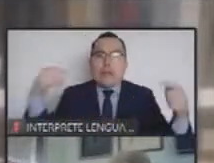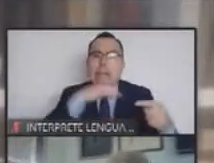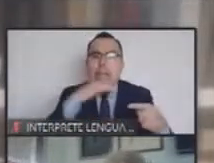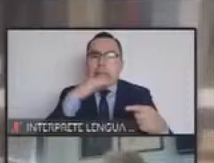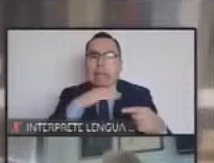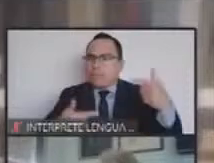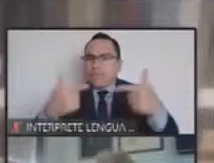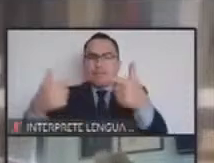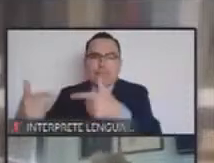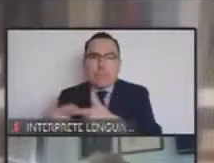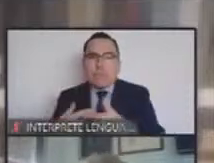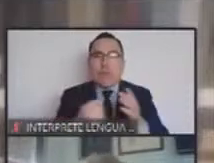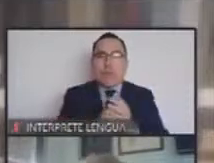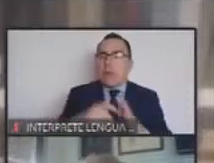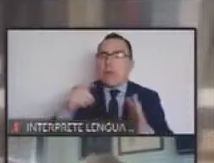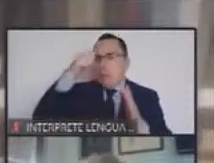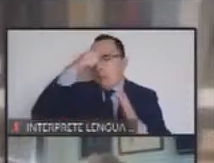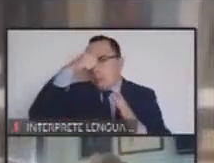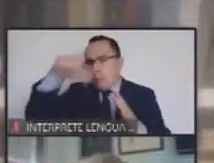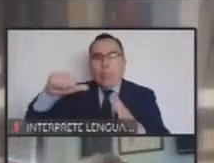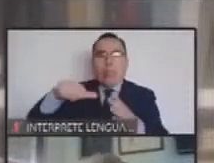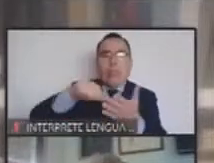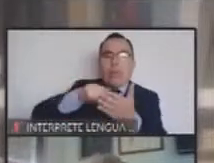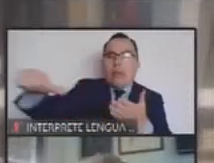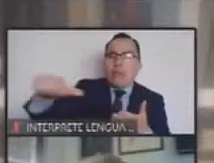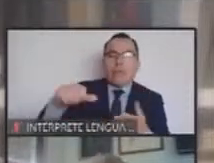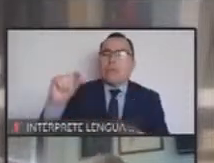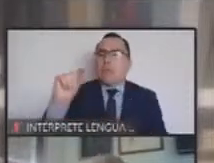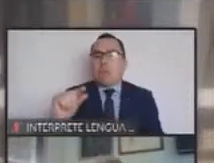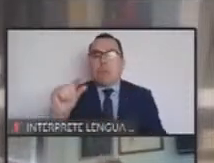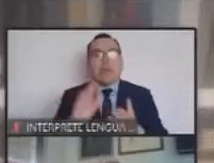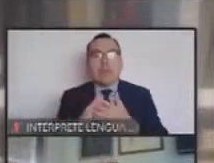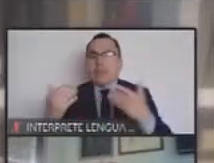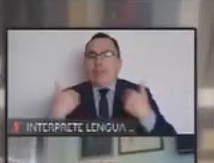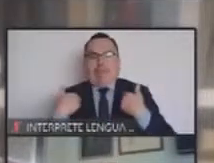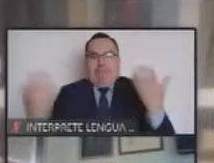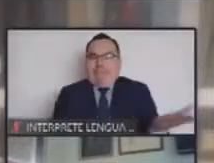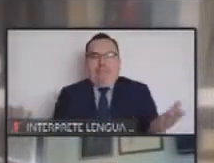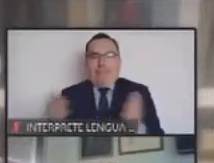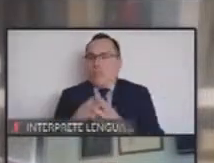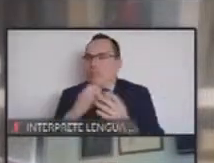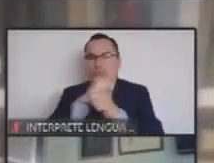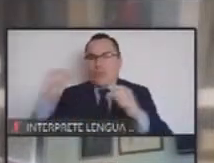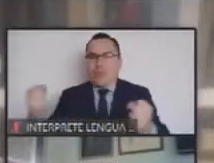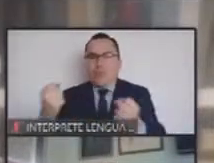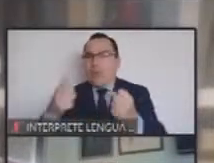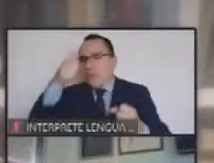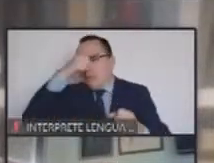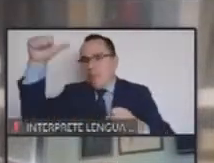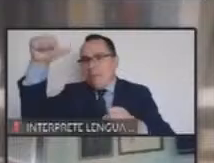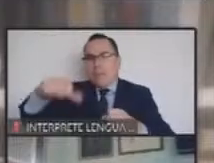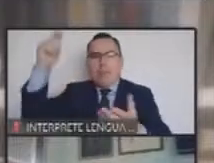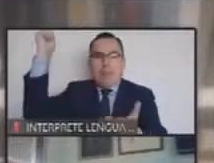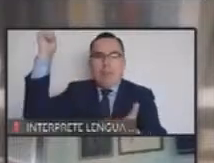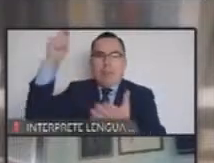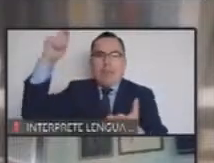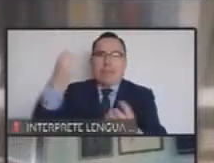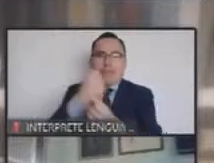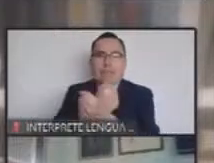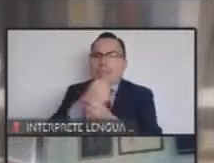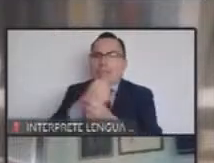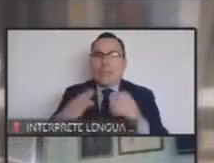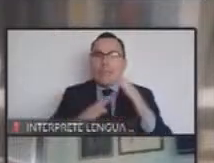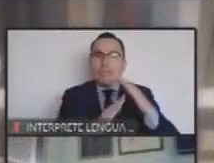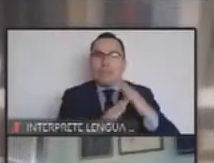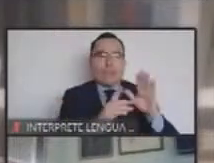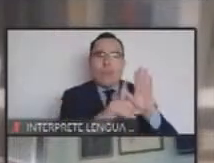las sanciones tan bajas, etcétera, que casi por definición iba a ser imposible condenar a alguien con la legislación existente en ese momento. Entonces